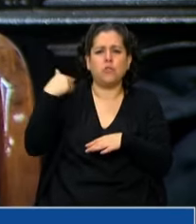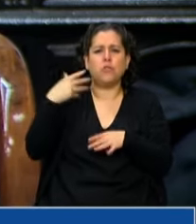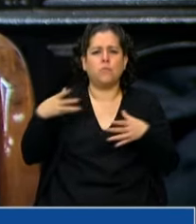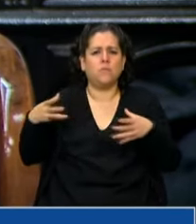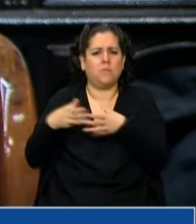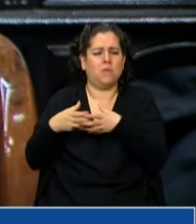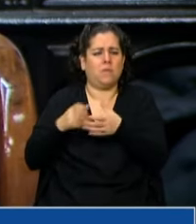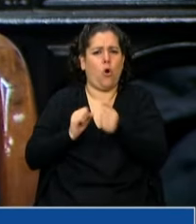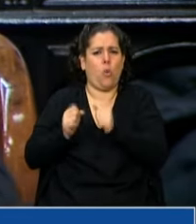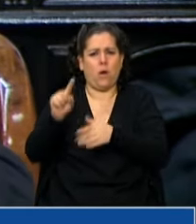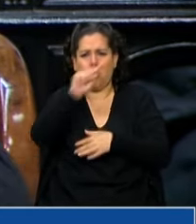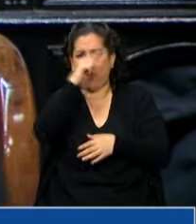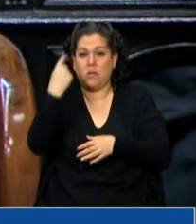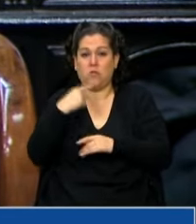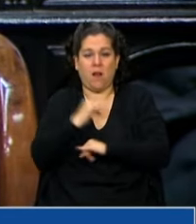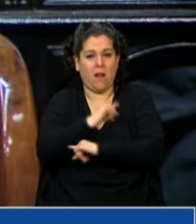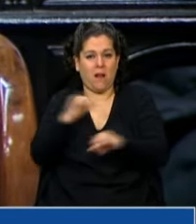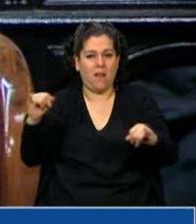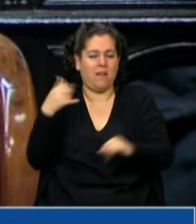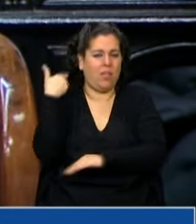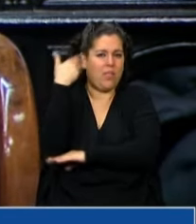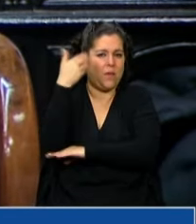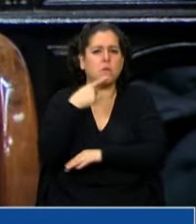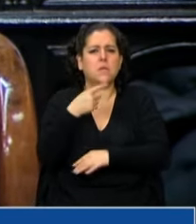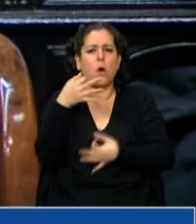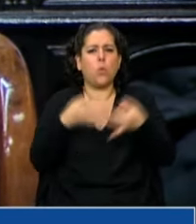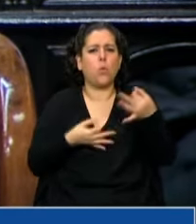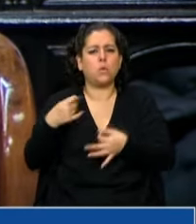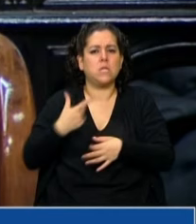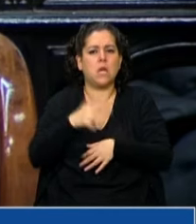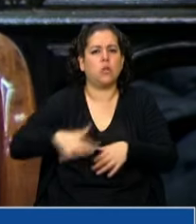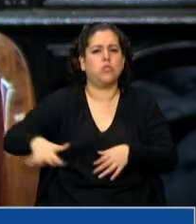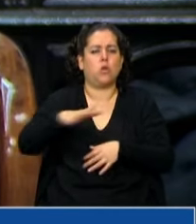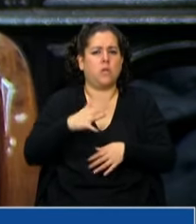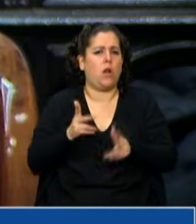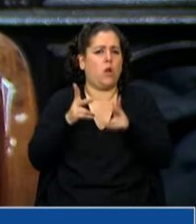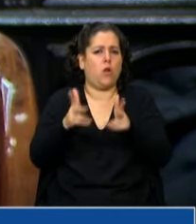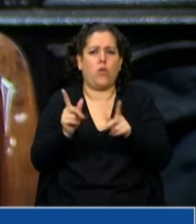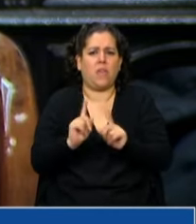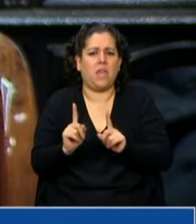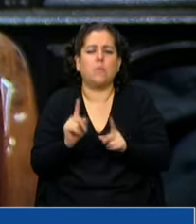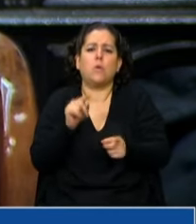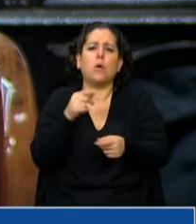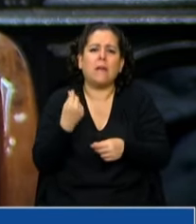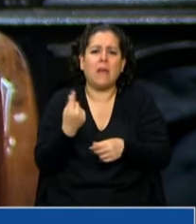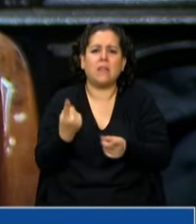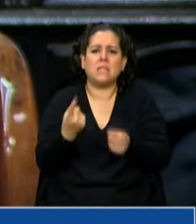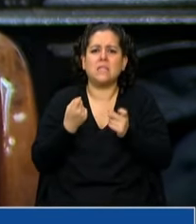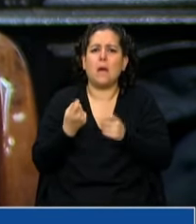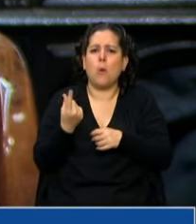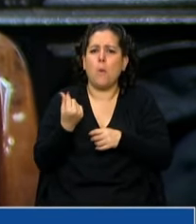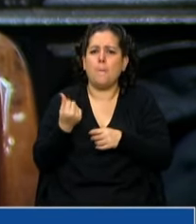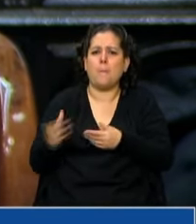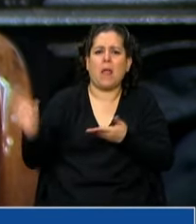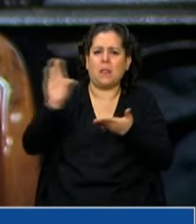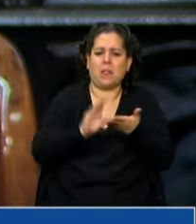Nacional, decía: cuando hablamos de justicia social, no dijimos que había que llevar solamente un poco más de dinero a los hogares del